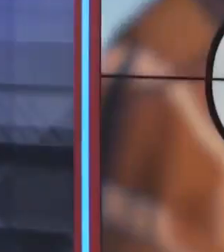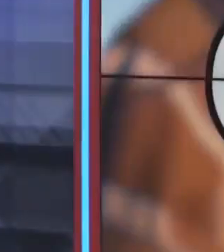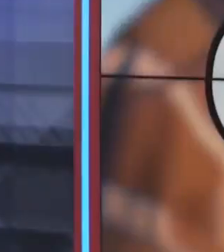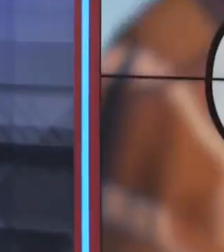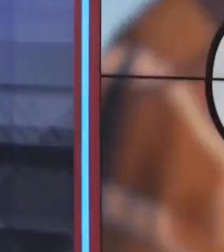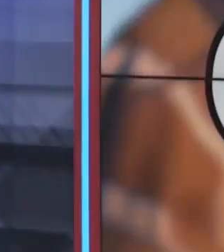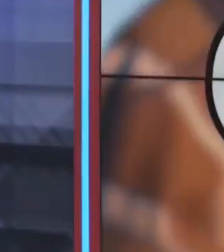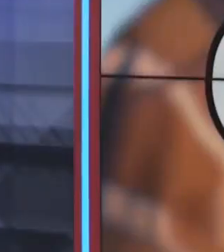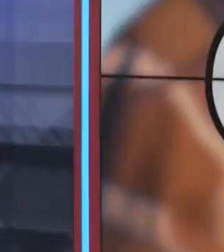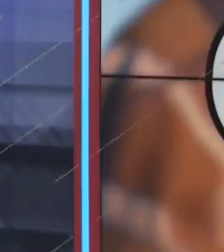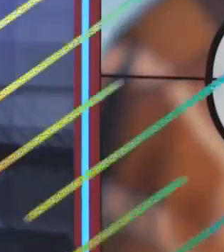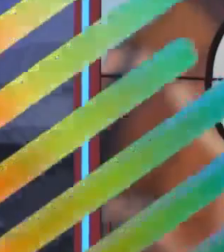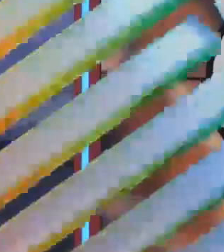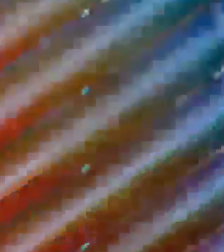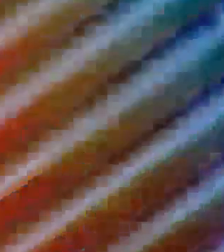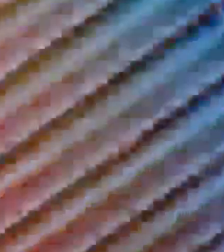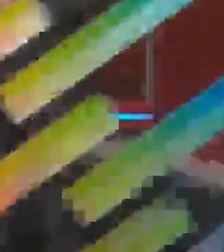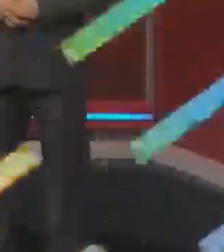Coya.